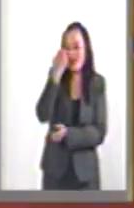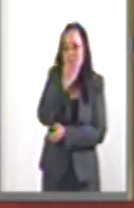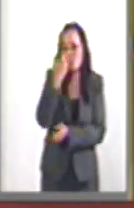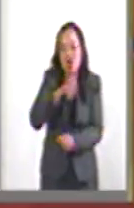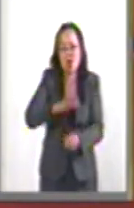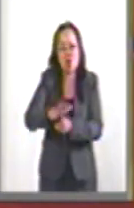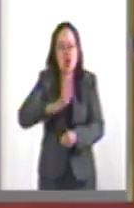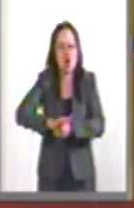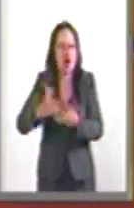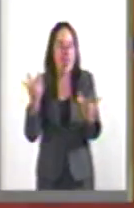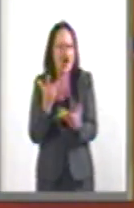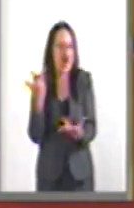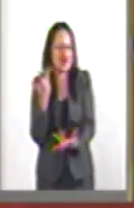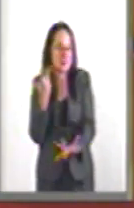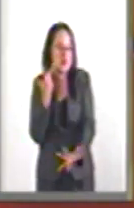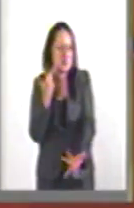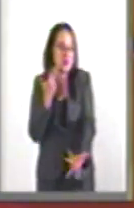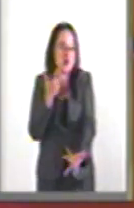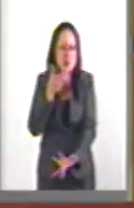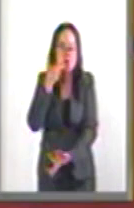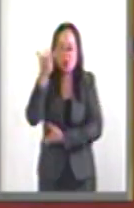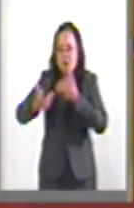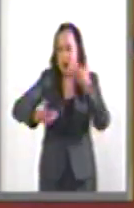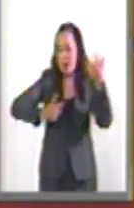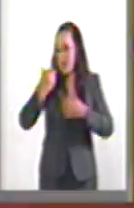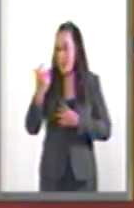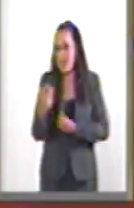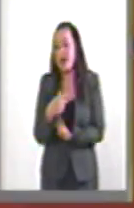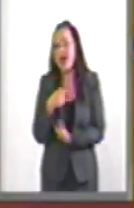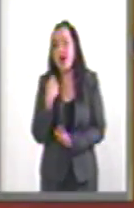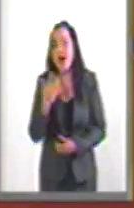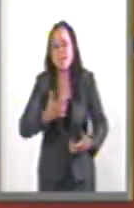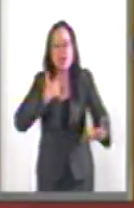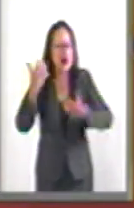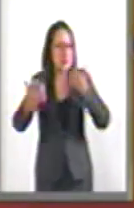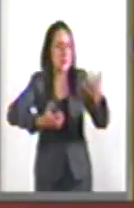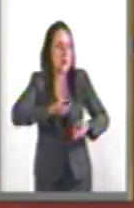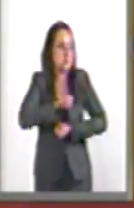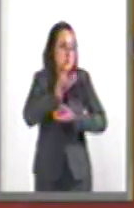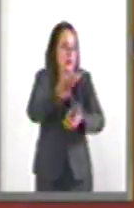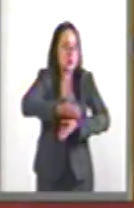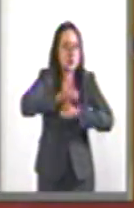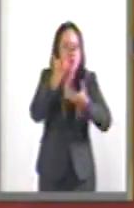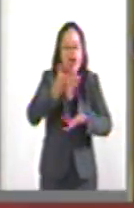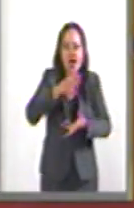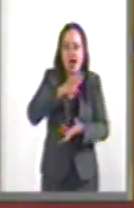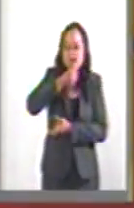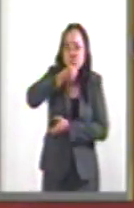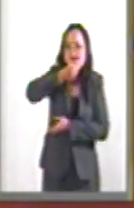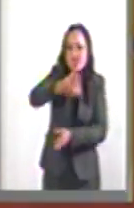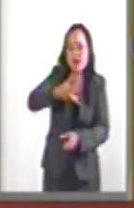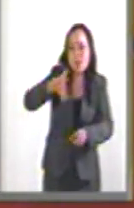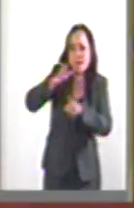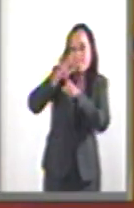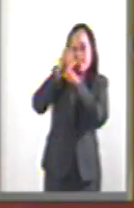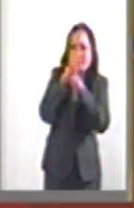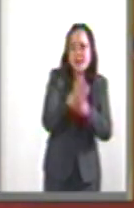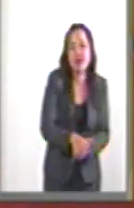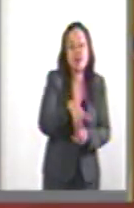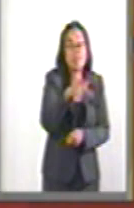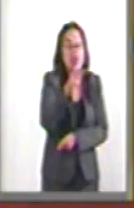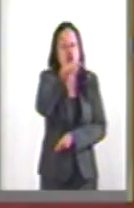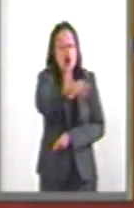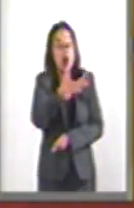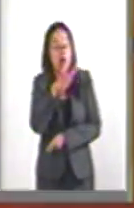aventó puñetazos por todos lados, hizo campañas mediáticas para silenciarlo, pero el espejo